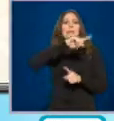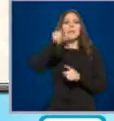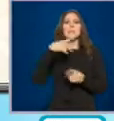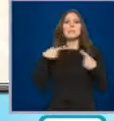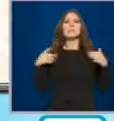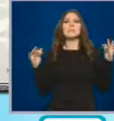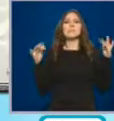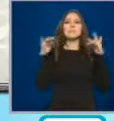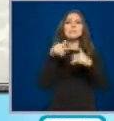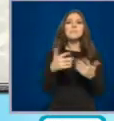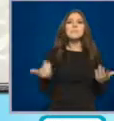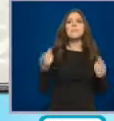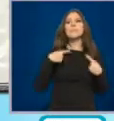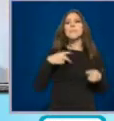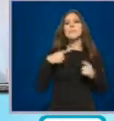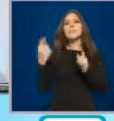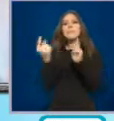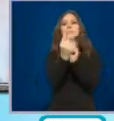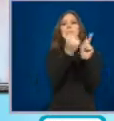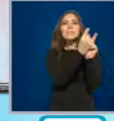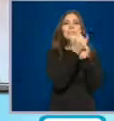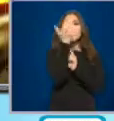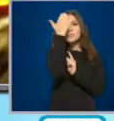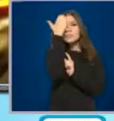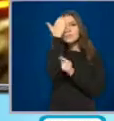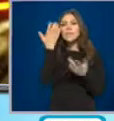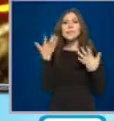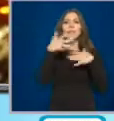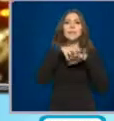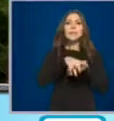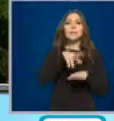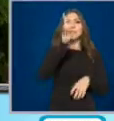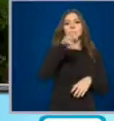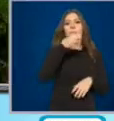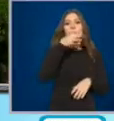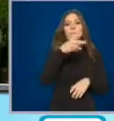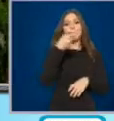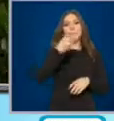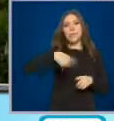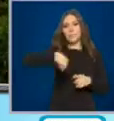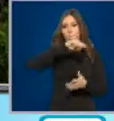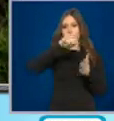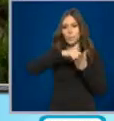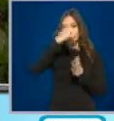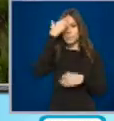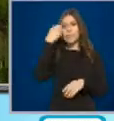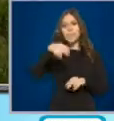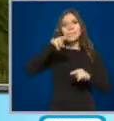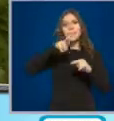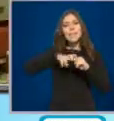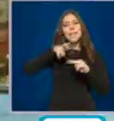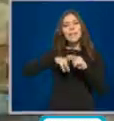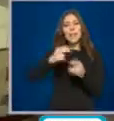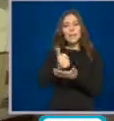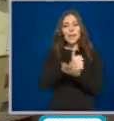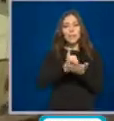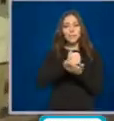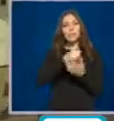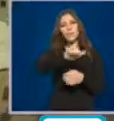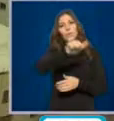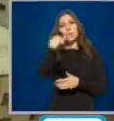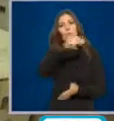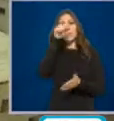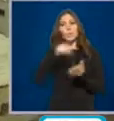Pasarla bien, que es a lo que uno va a la playa al final, ¿no? Entonces, las Sillas Azules es muy importante. La zona romántica, conocida así, que es muy bonito